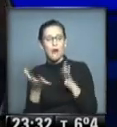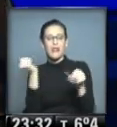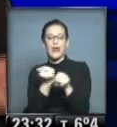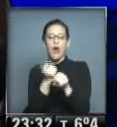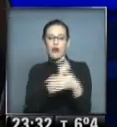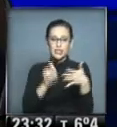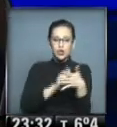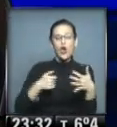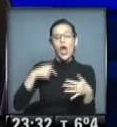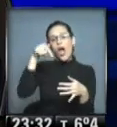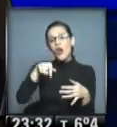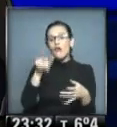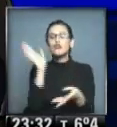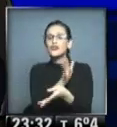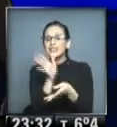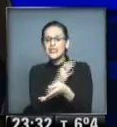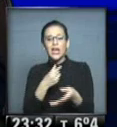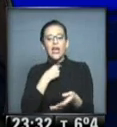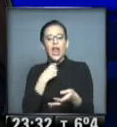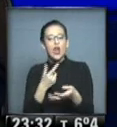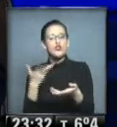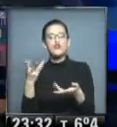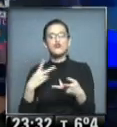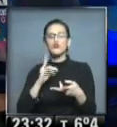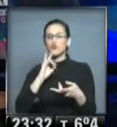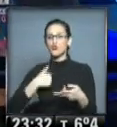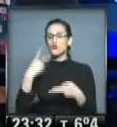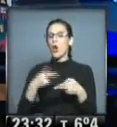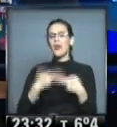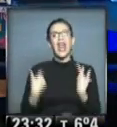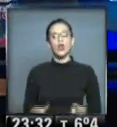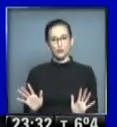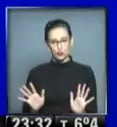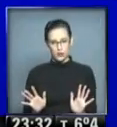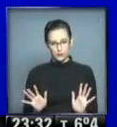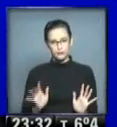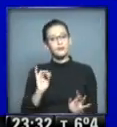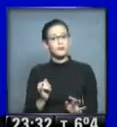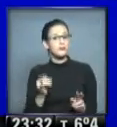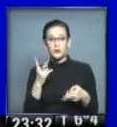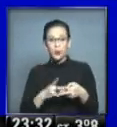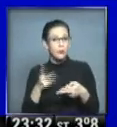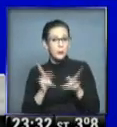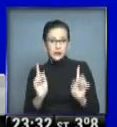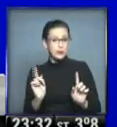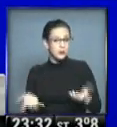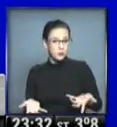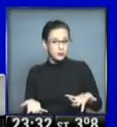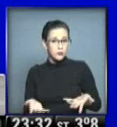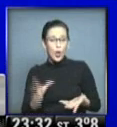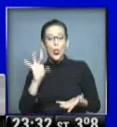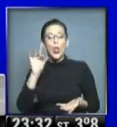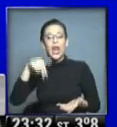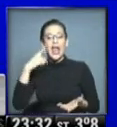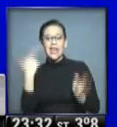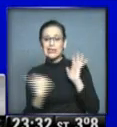cine quisiste retomar tu nombre propio. Exacto. Sí, retomé el nombre que figura en el DNI,